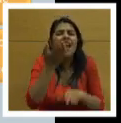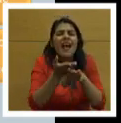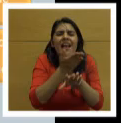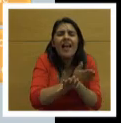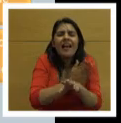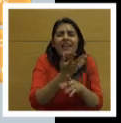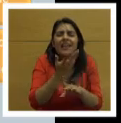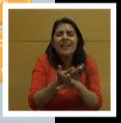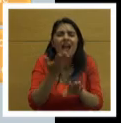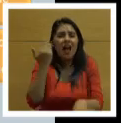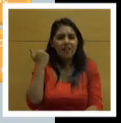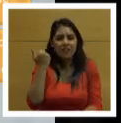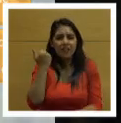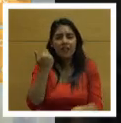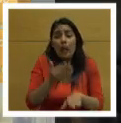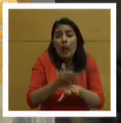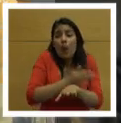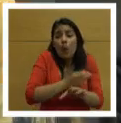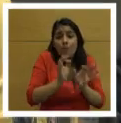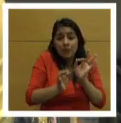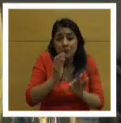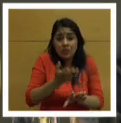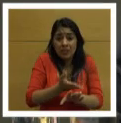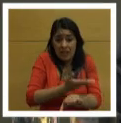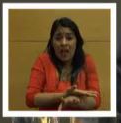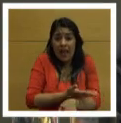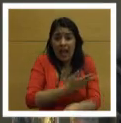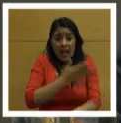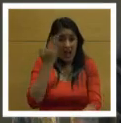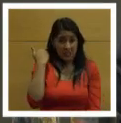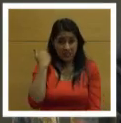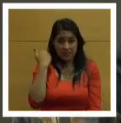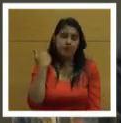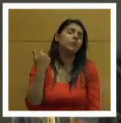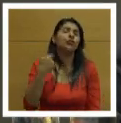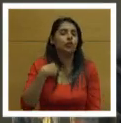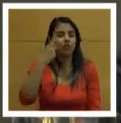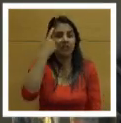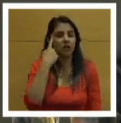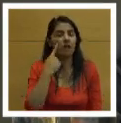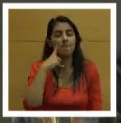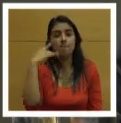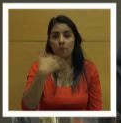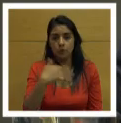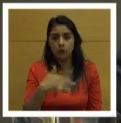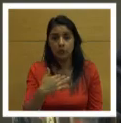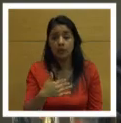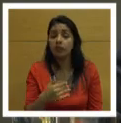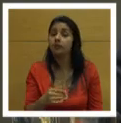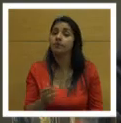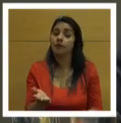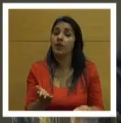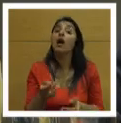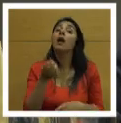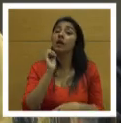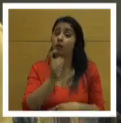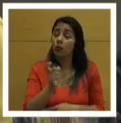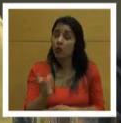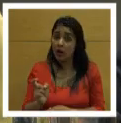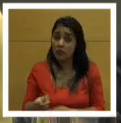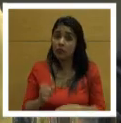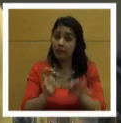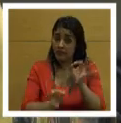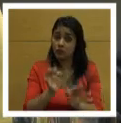los prejuicios que se tienen en los casos. Y eso yo también creo que es importante hacer un llamado, ¿no es cierto?, a los jugadores de justicia